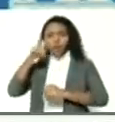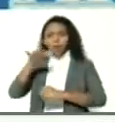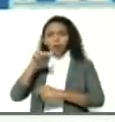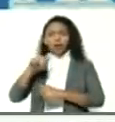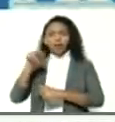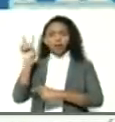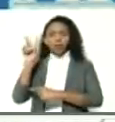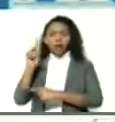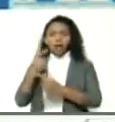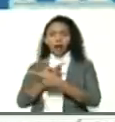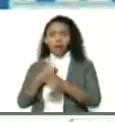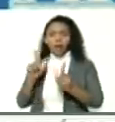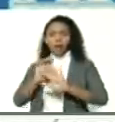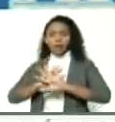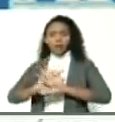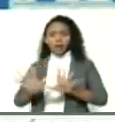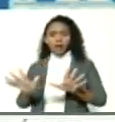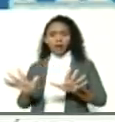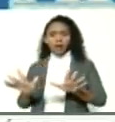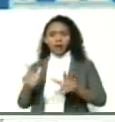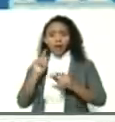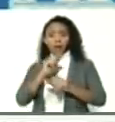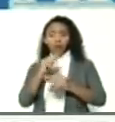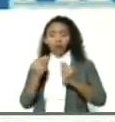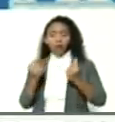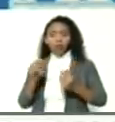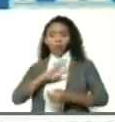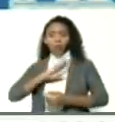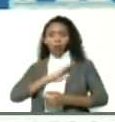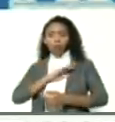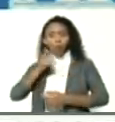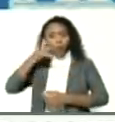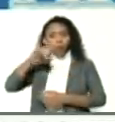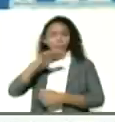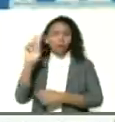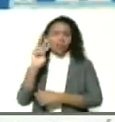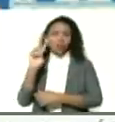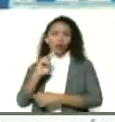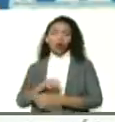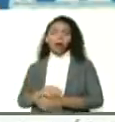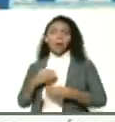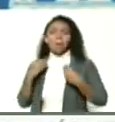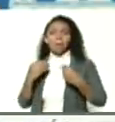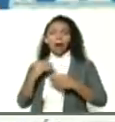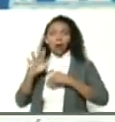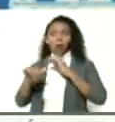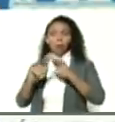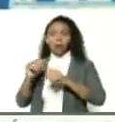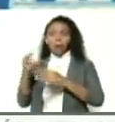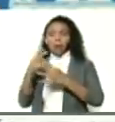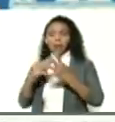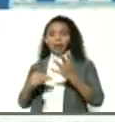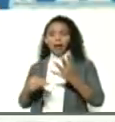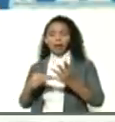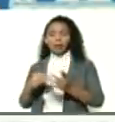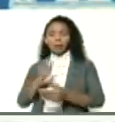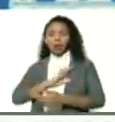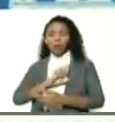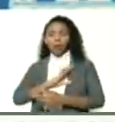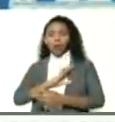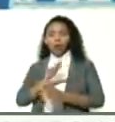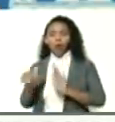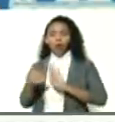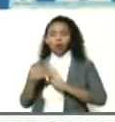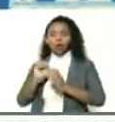Y liberen definitivamente esos recursos que son del pueblo de Venezuela para adquirir insumos contra